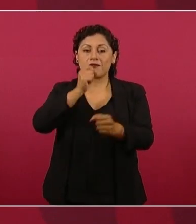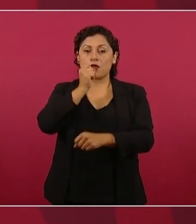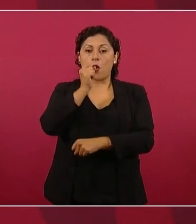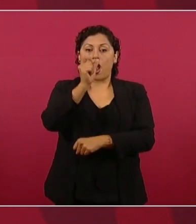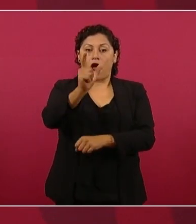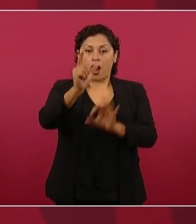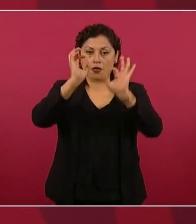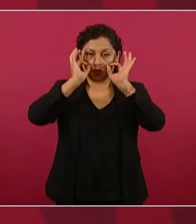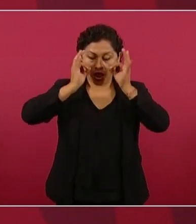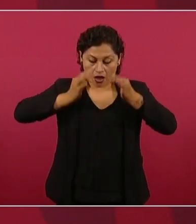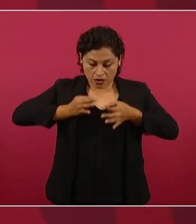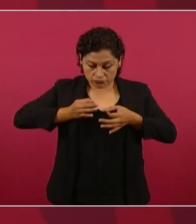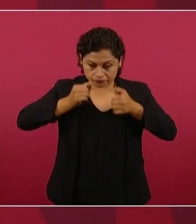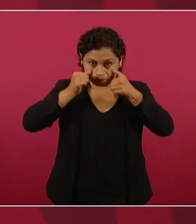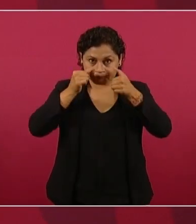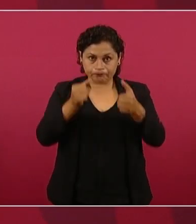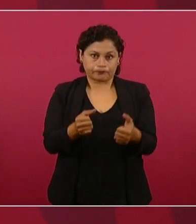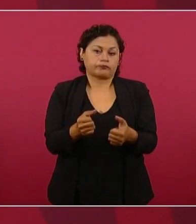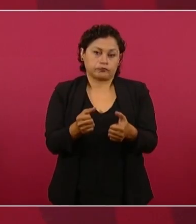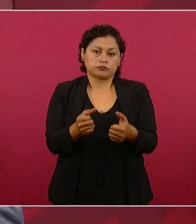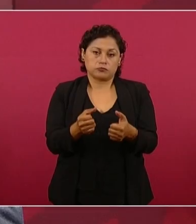que vamos